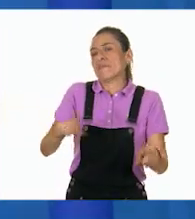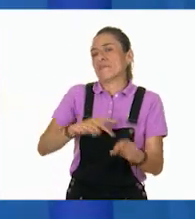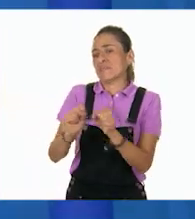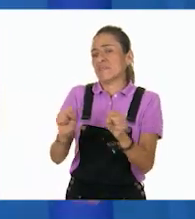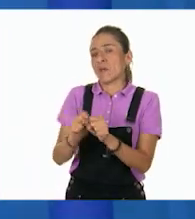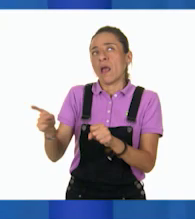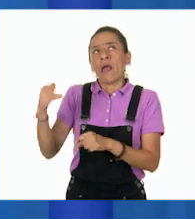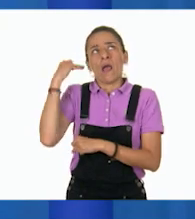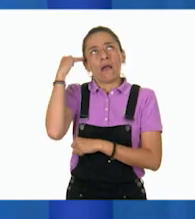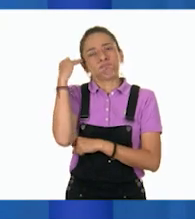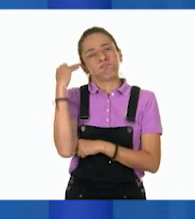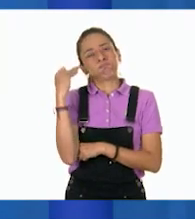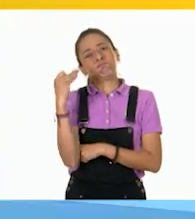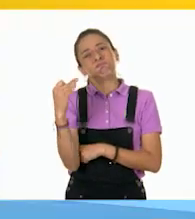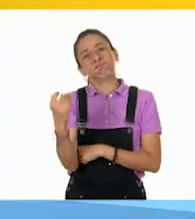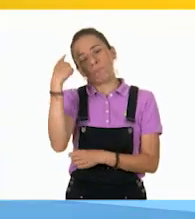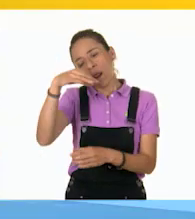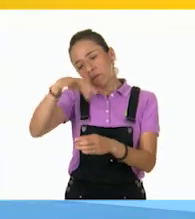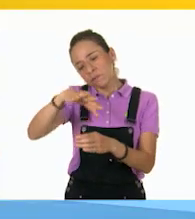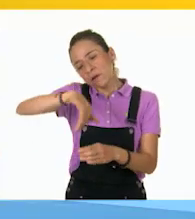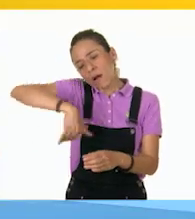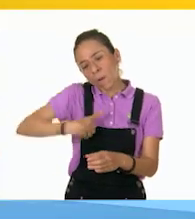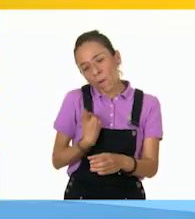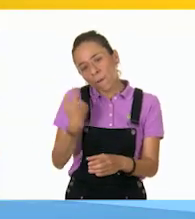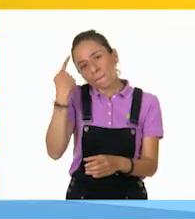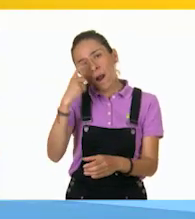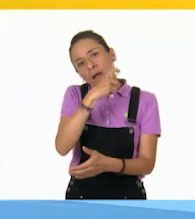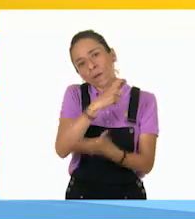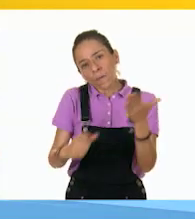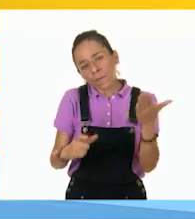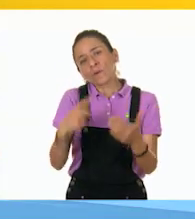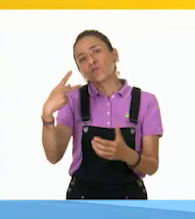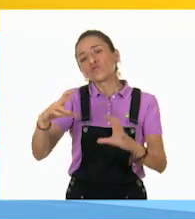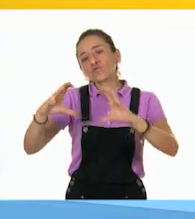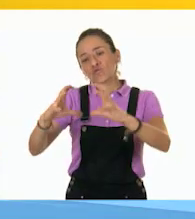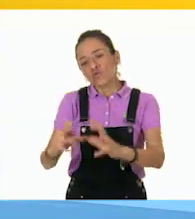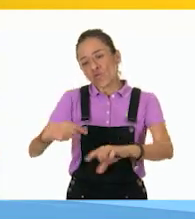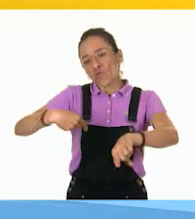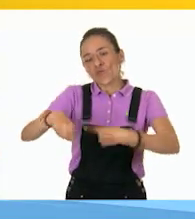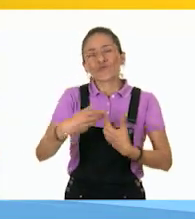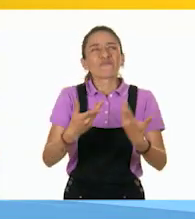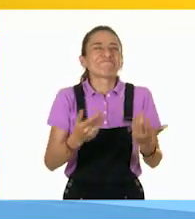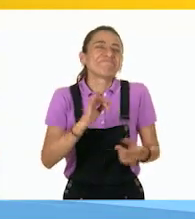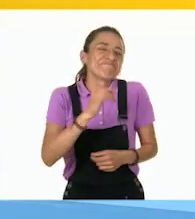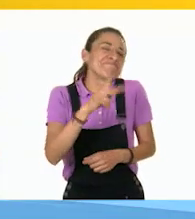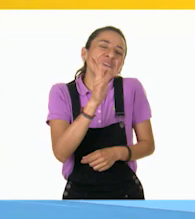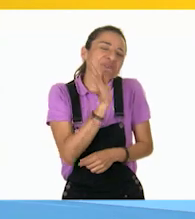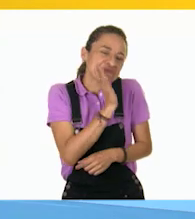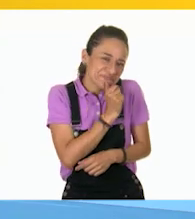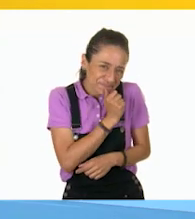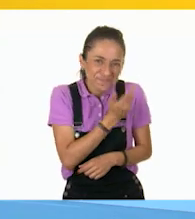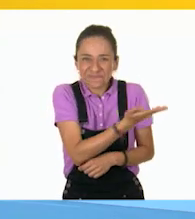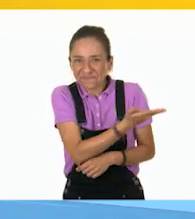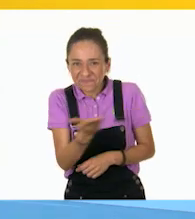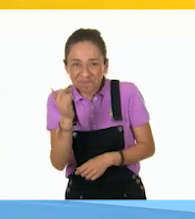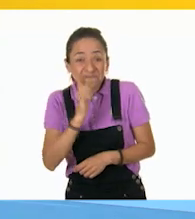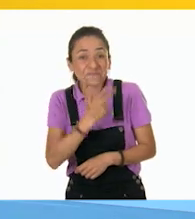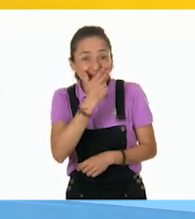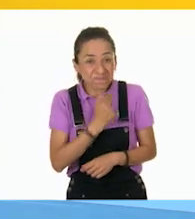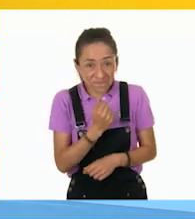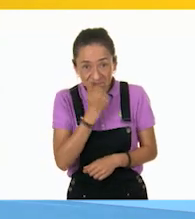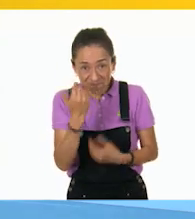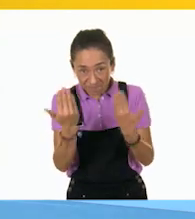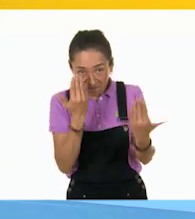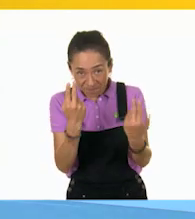balón de fútbol. Así es, María. Sería muy bueno que fuera así, pero no se puede. Bien, alumnos y alumnas que nos ven desde